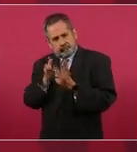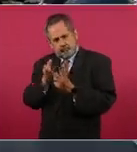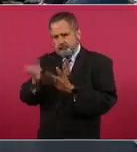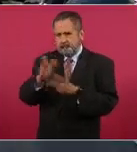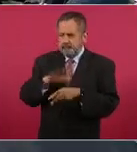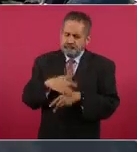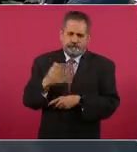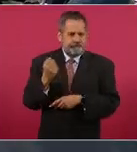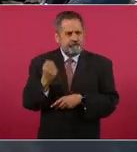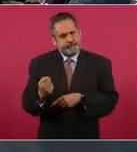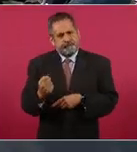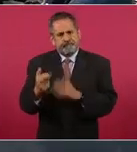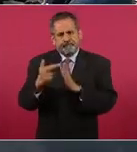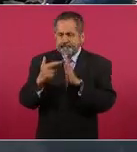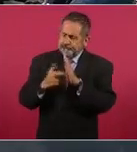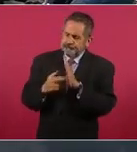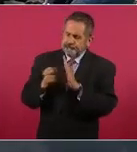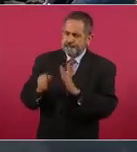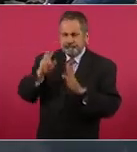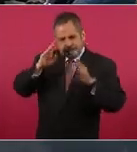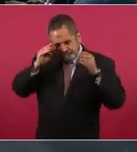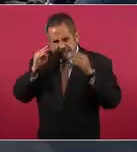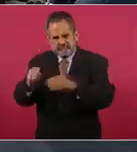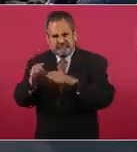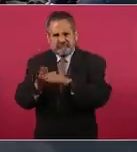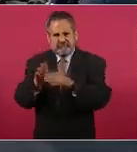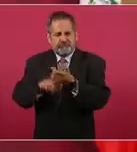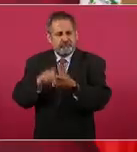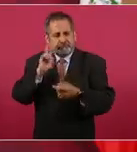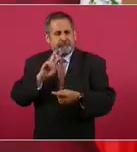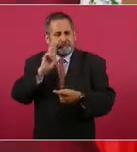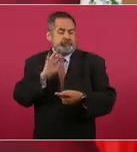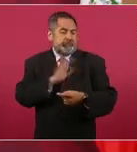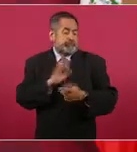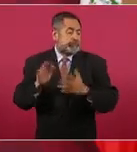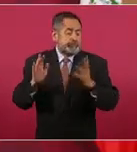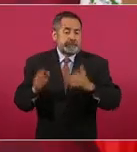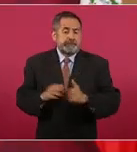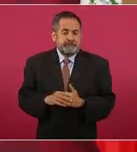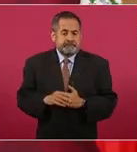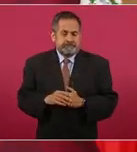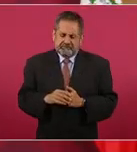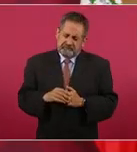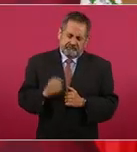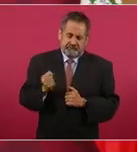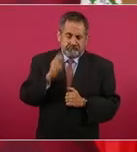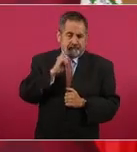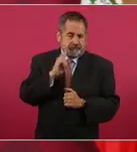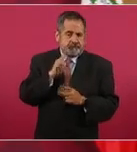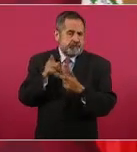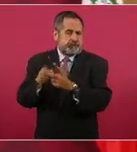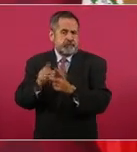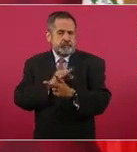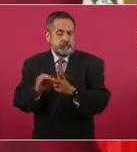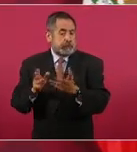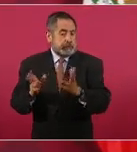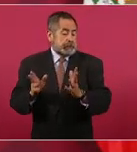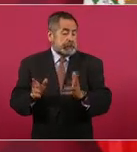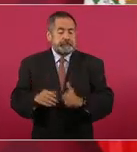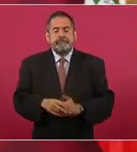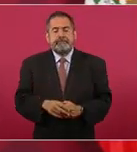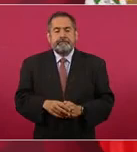más drásticas.